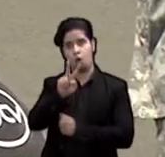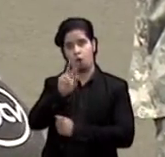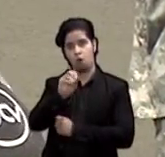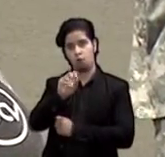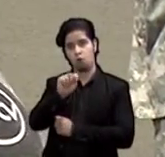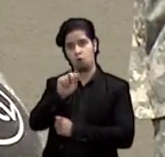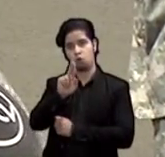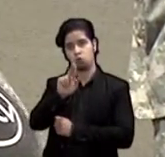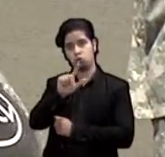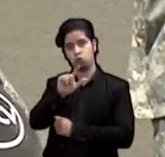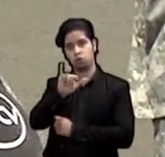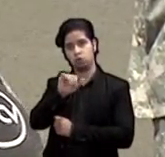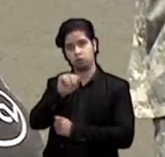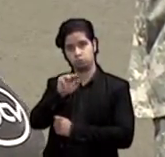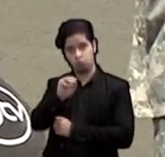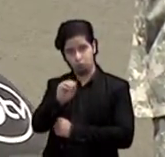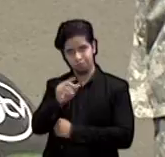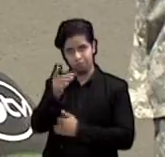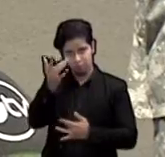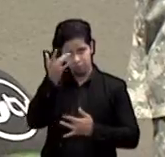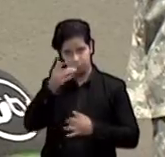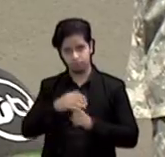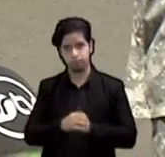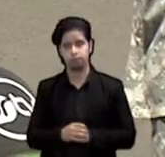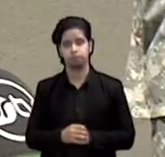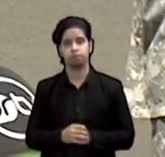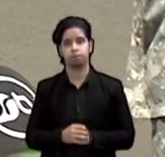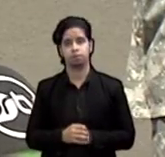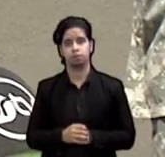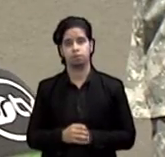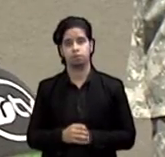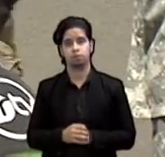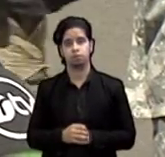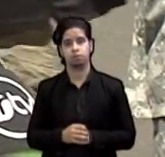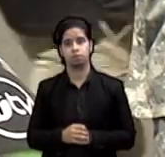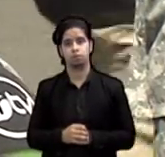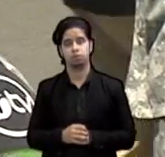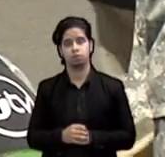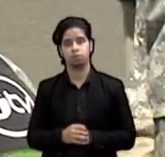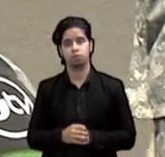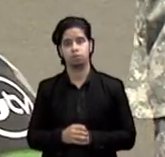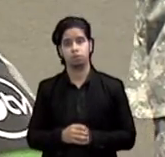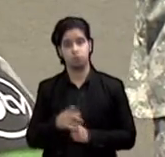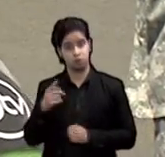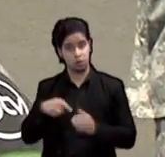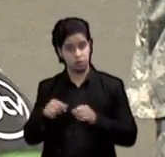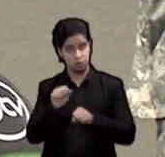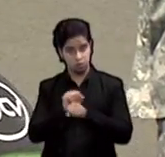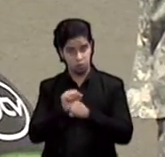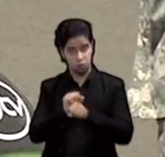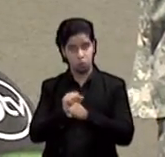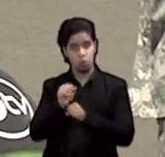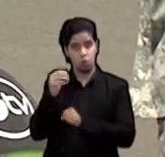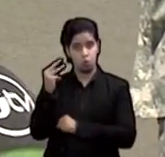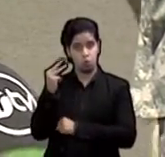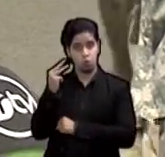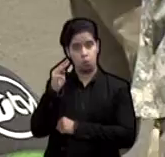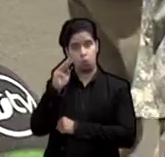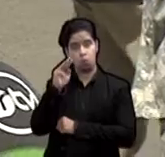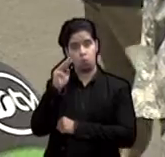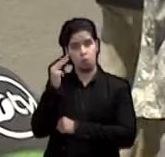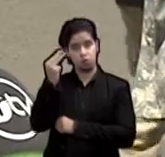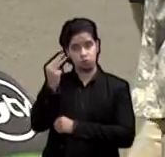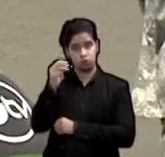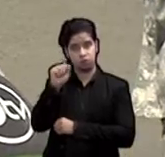CST, de que hoy el que está trabajando es el estado de Washington State, el que está trabajando. Se alerta al Departamento de Salud,